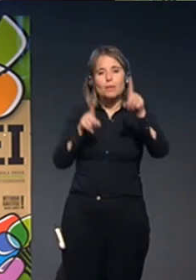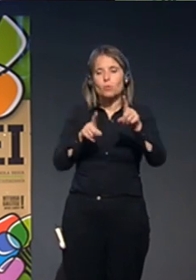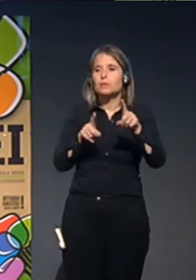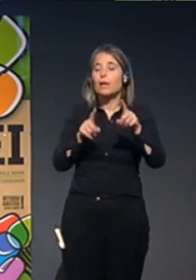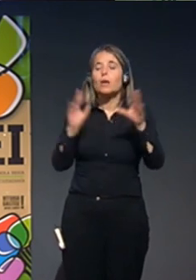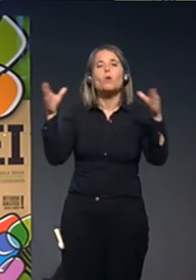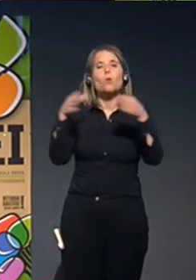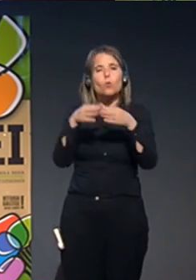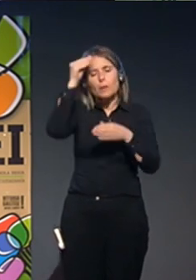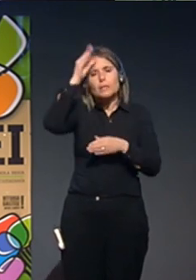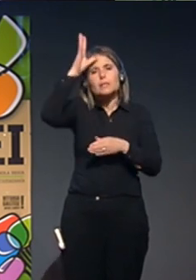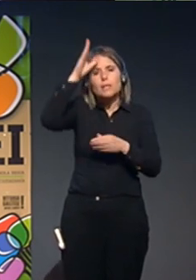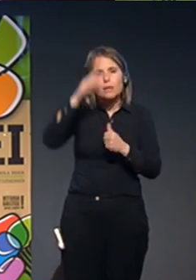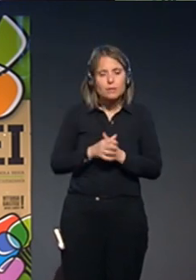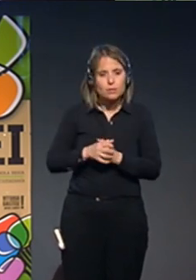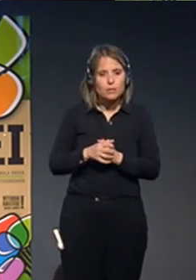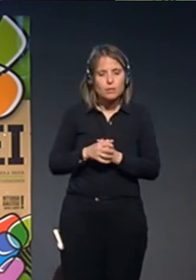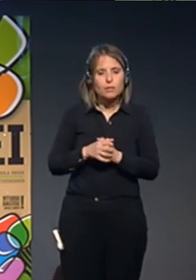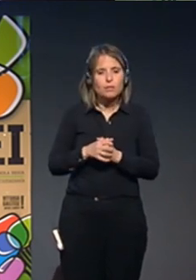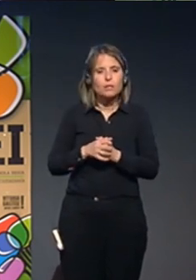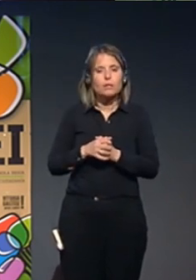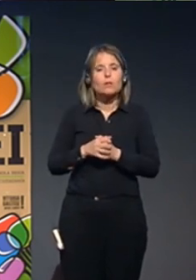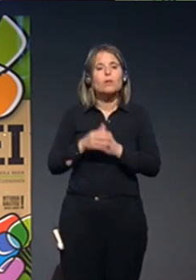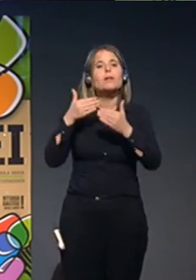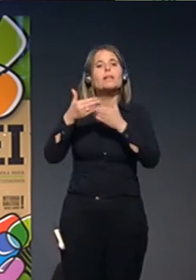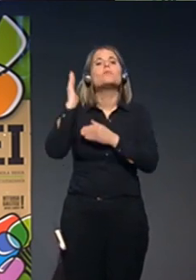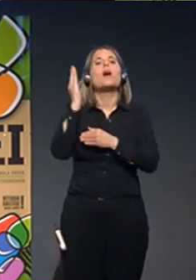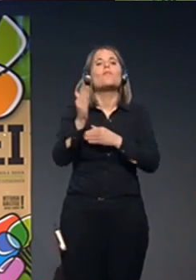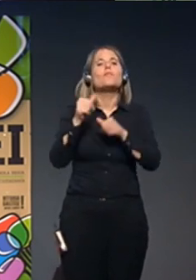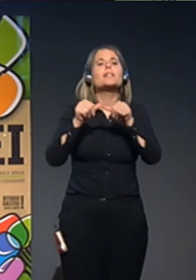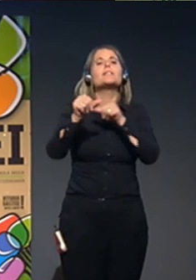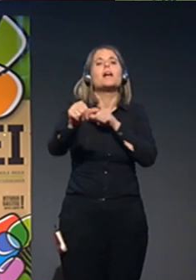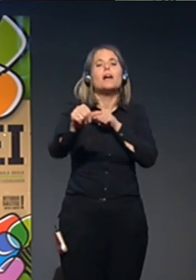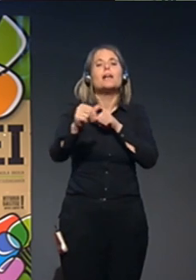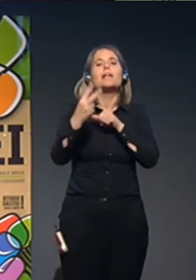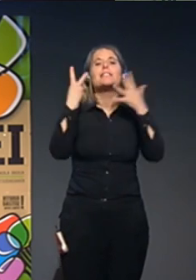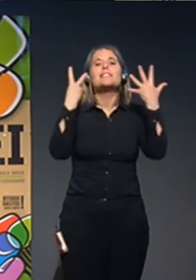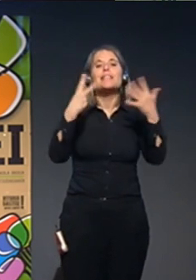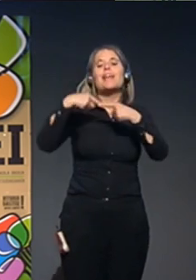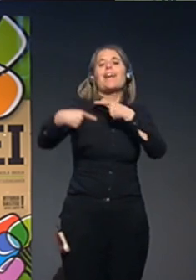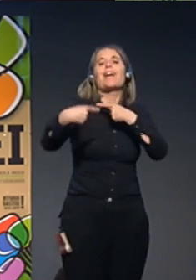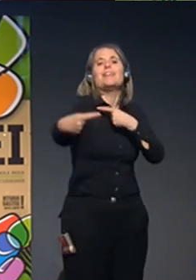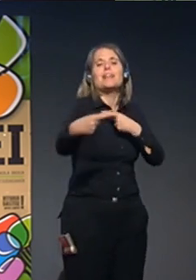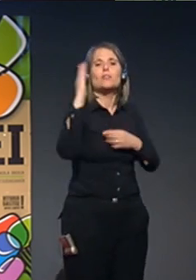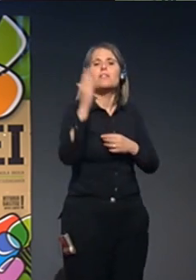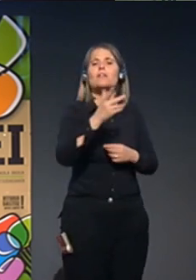hace ese grupo de sabios es cómo va a afectar esto a las siete próximas